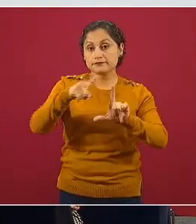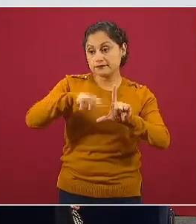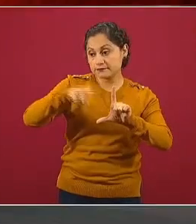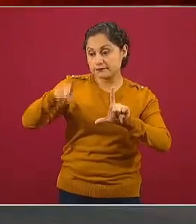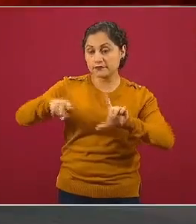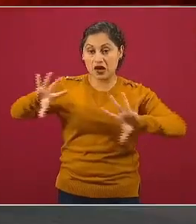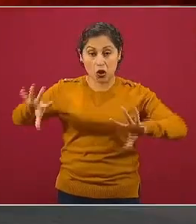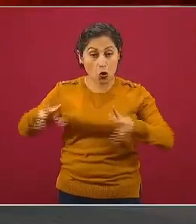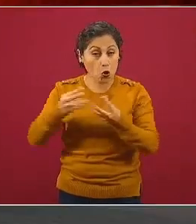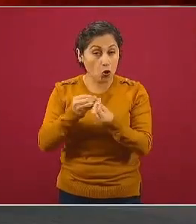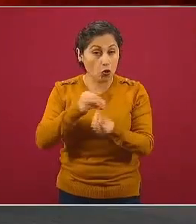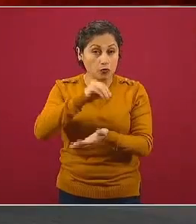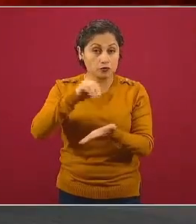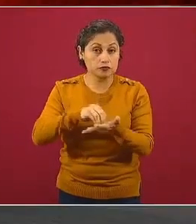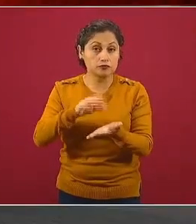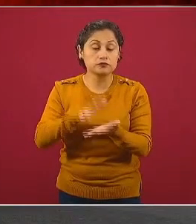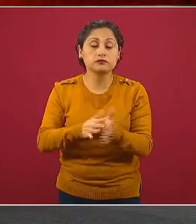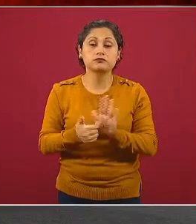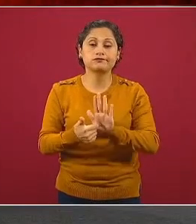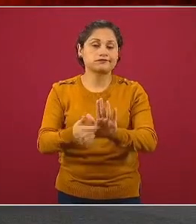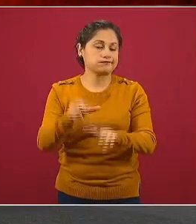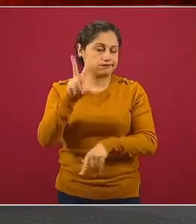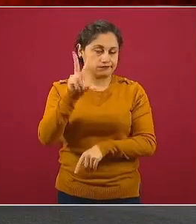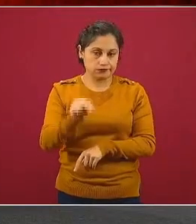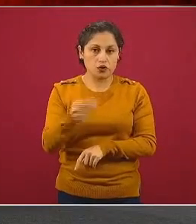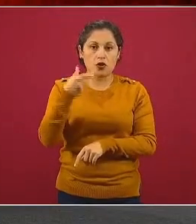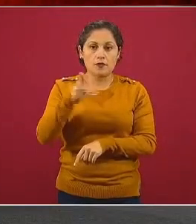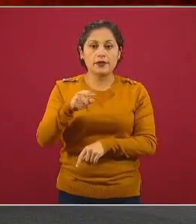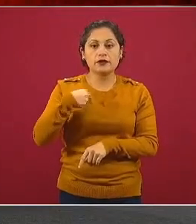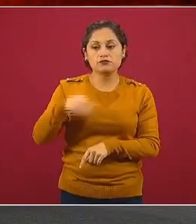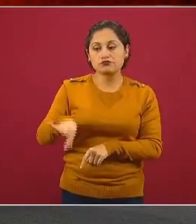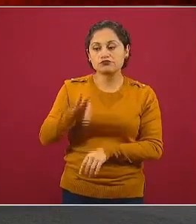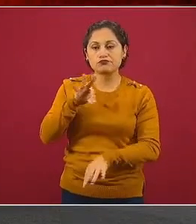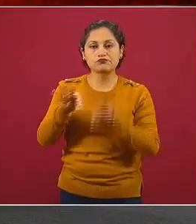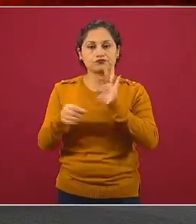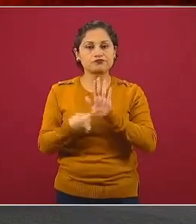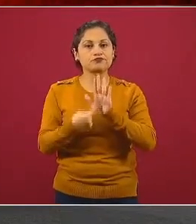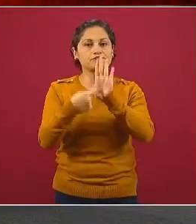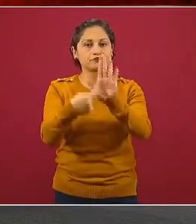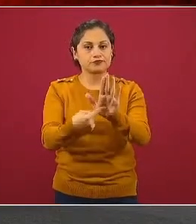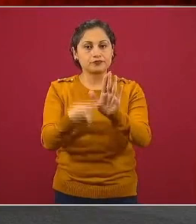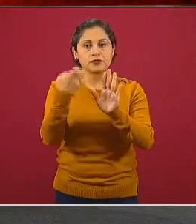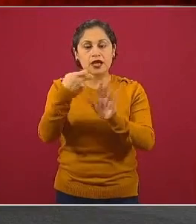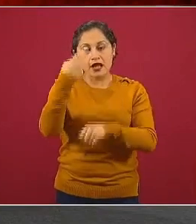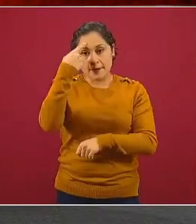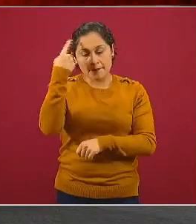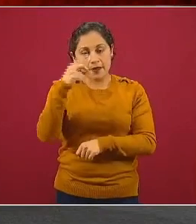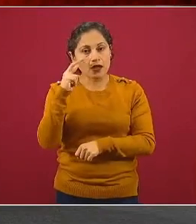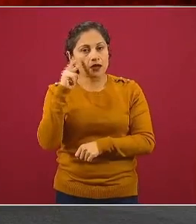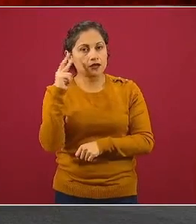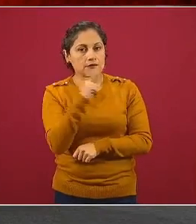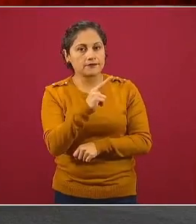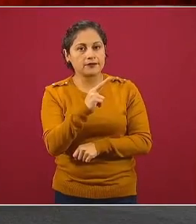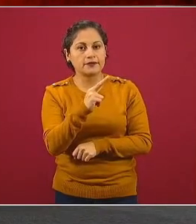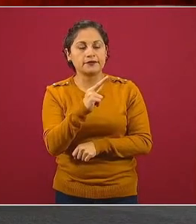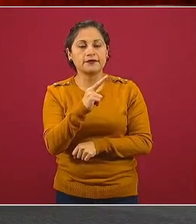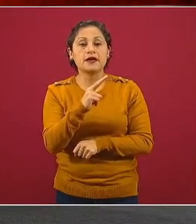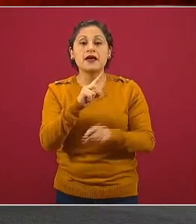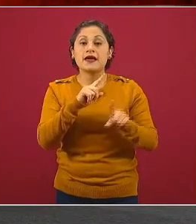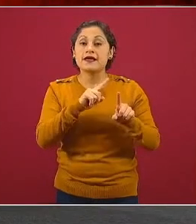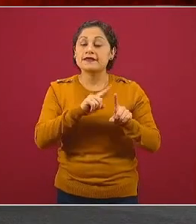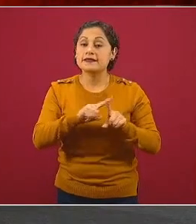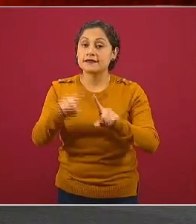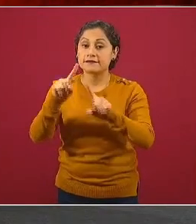todas, pero algunas gráficas representativas de la curva epidémica en ciertas zonas o en